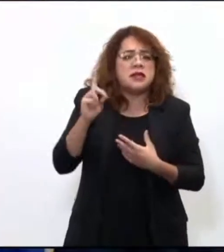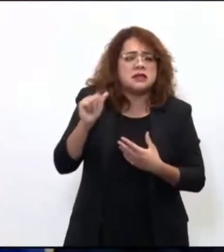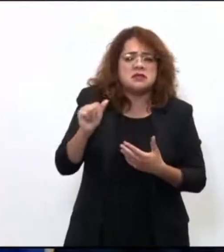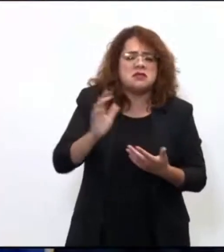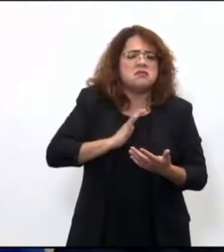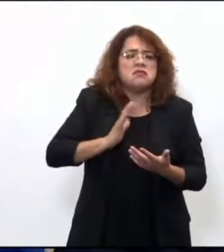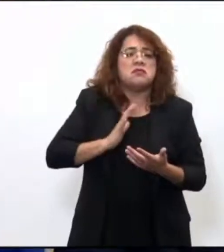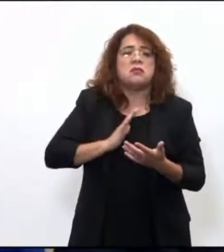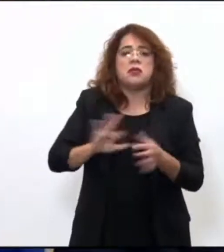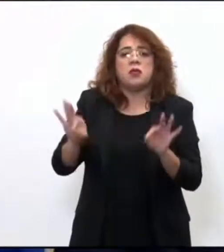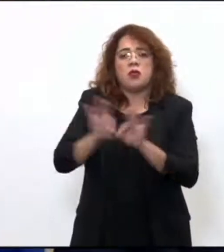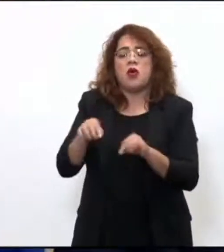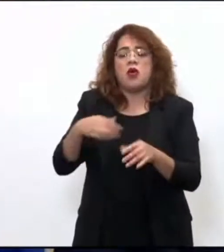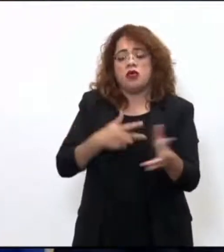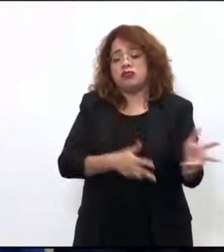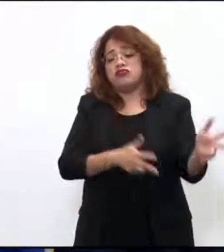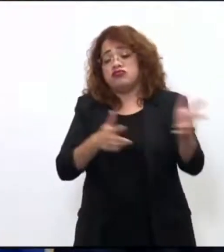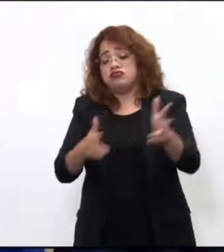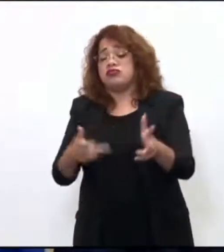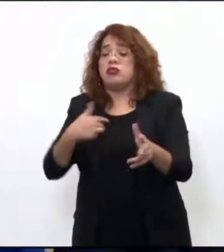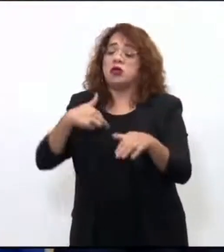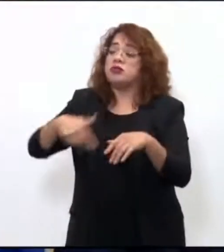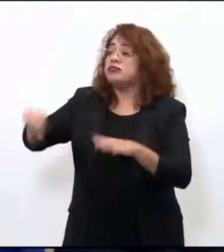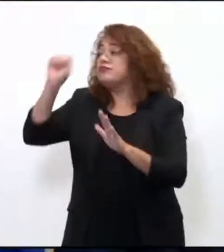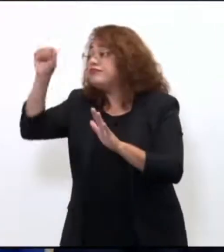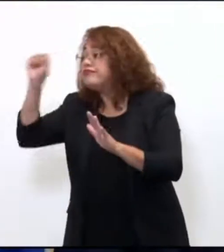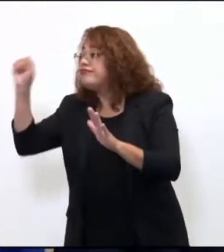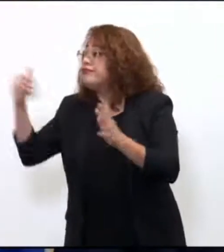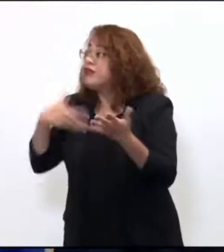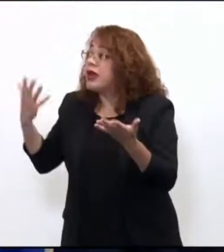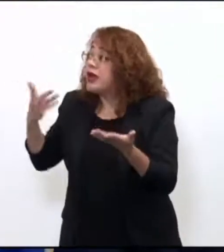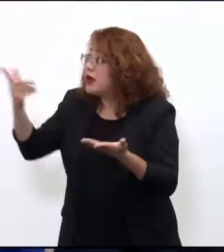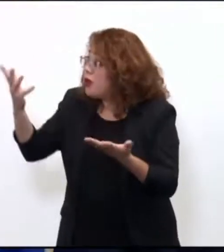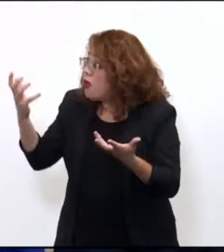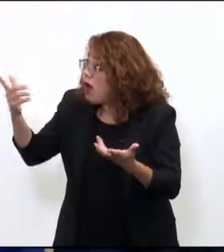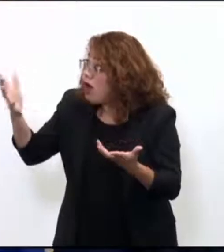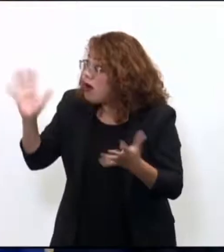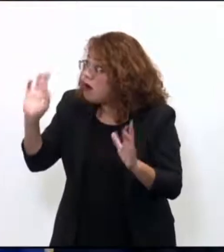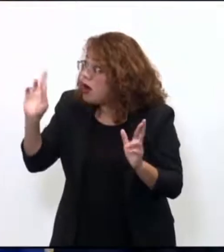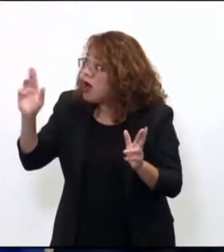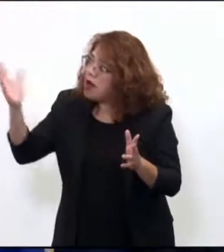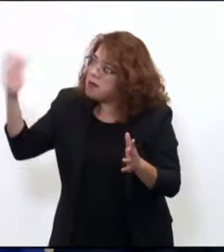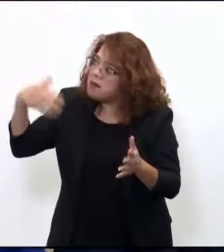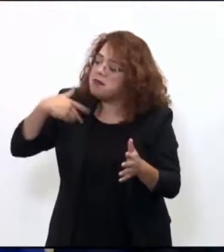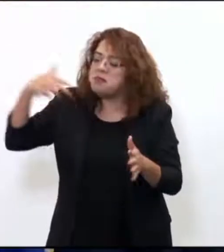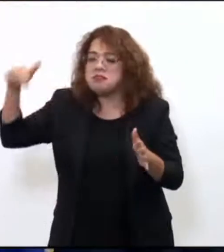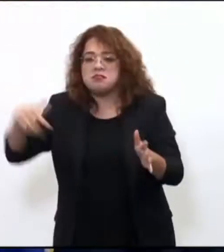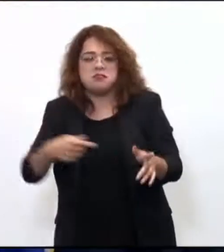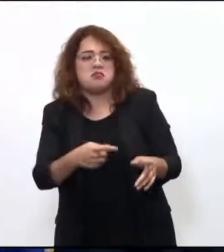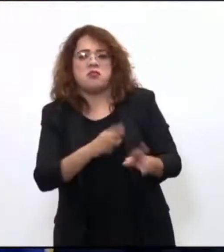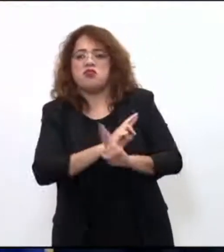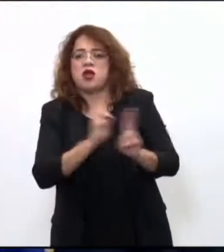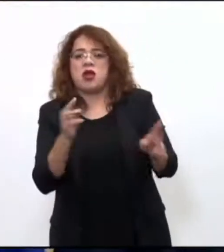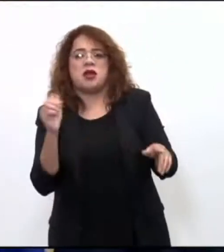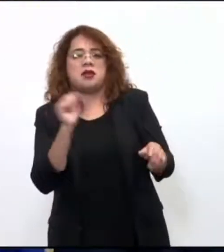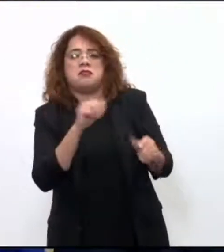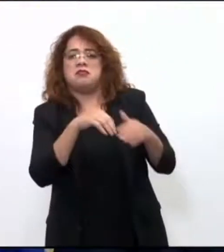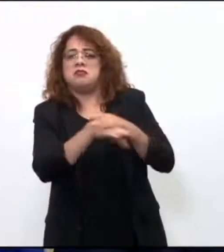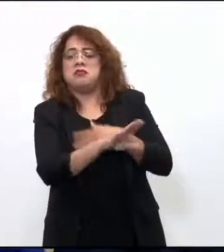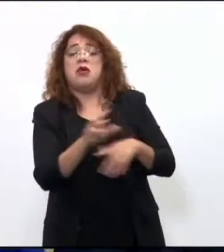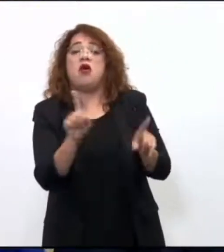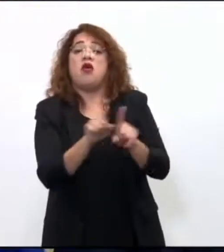Y las clínicas móviles de vacunas ofrecen vacunas 6 días a la semana en los